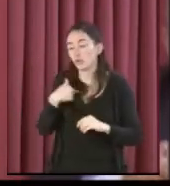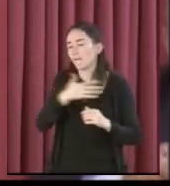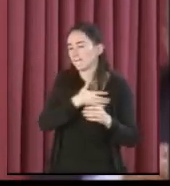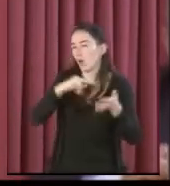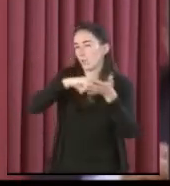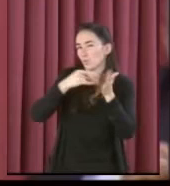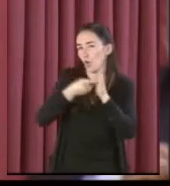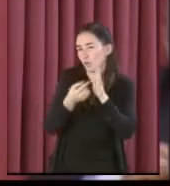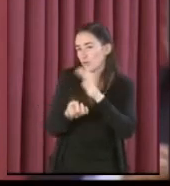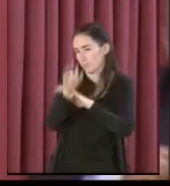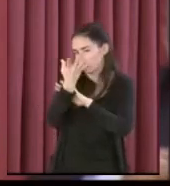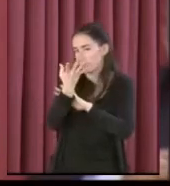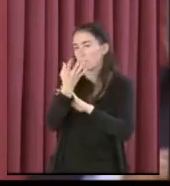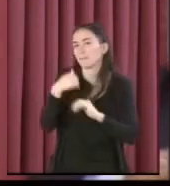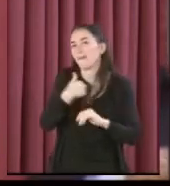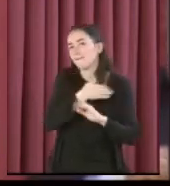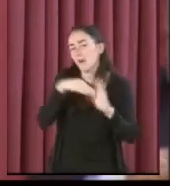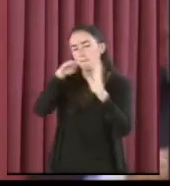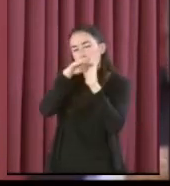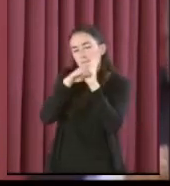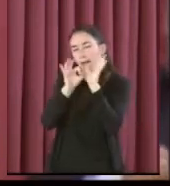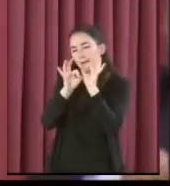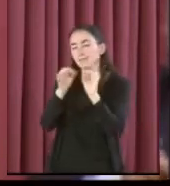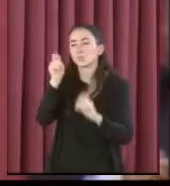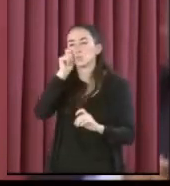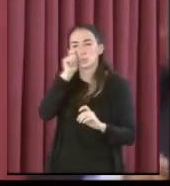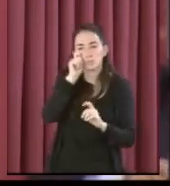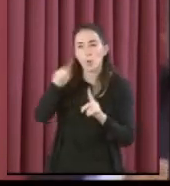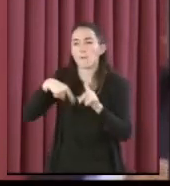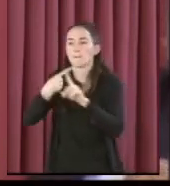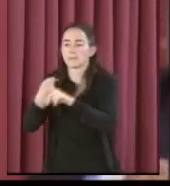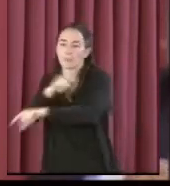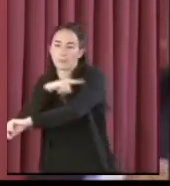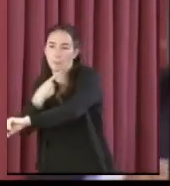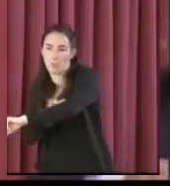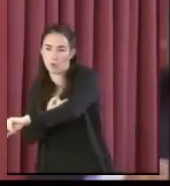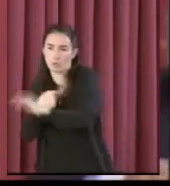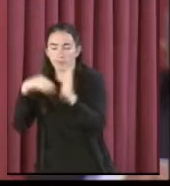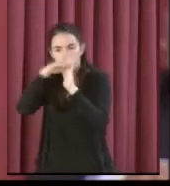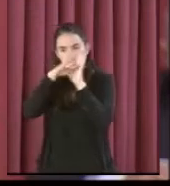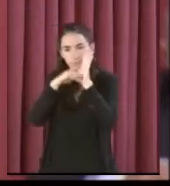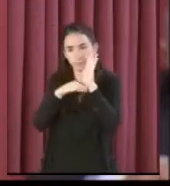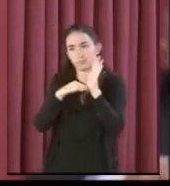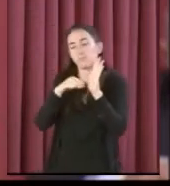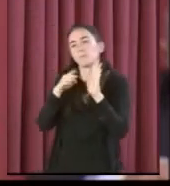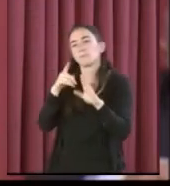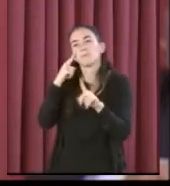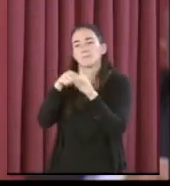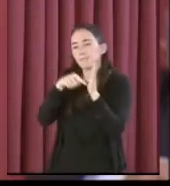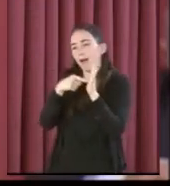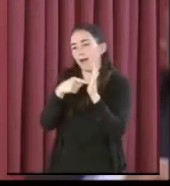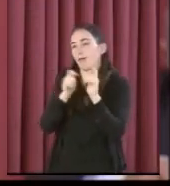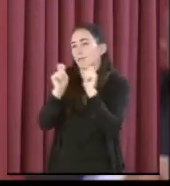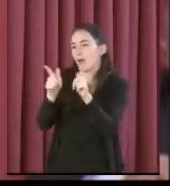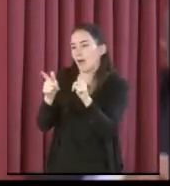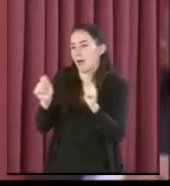es la elaboración de un plan director de turismo congresual y deportivo, que supondrá una herramienta clave para aprovechar al máximo el